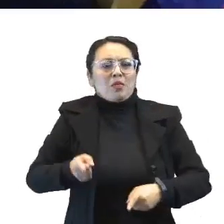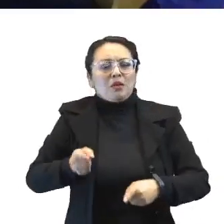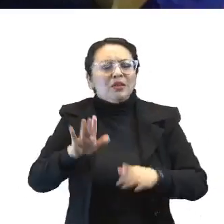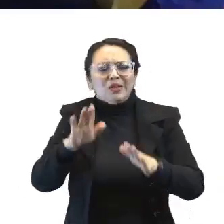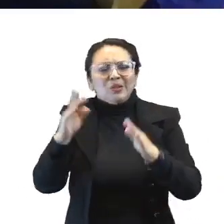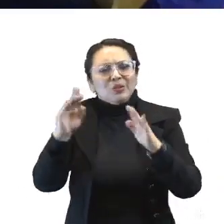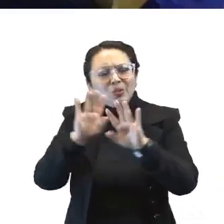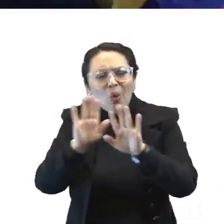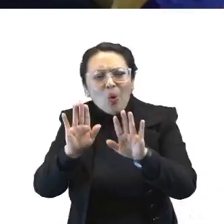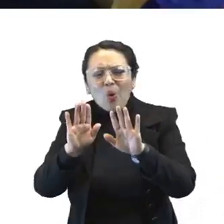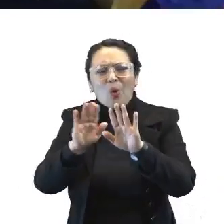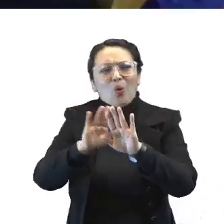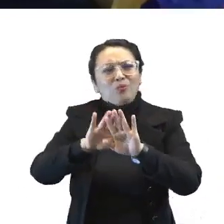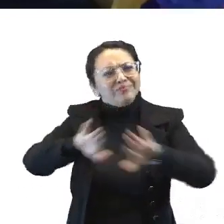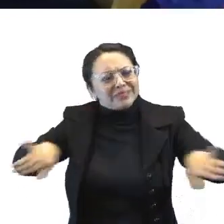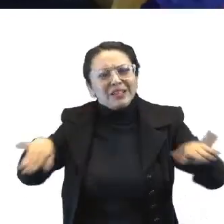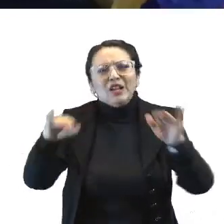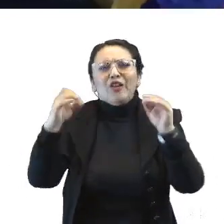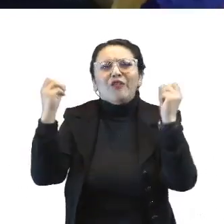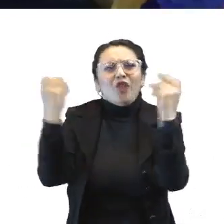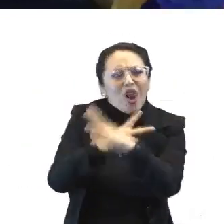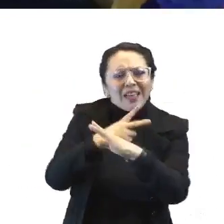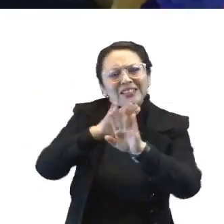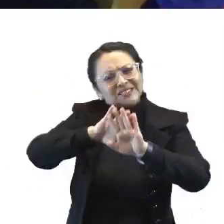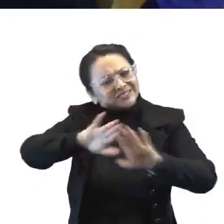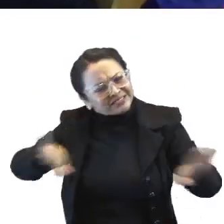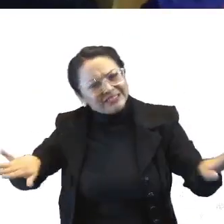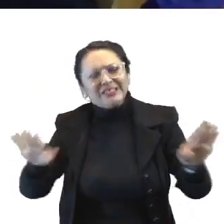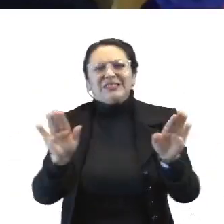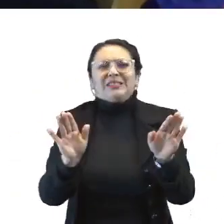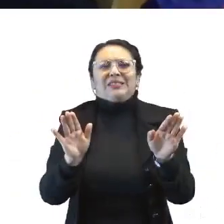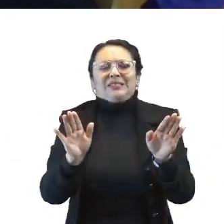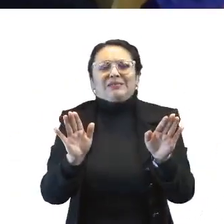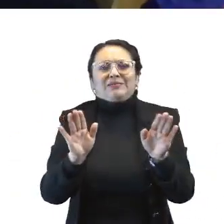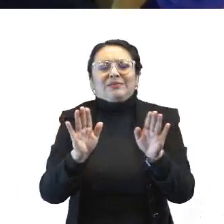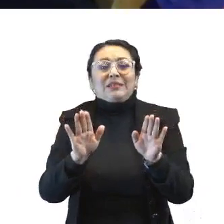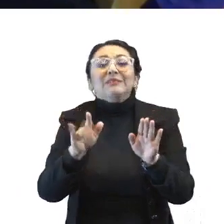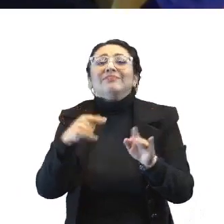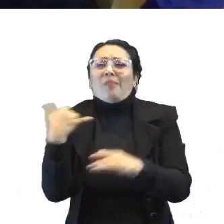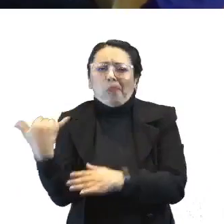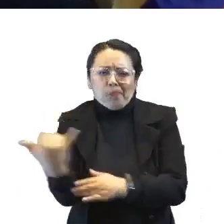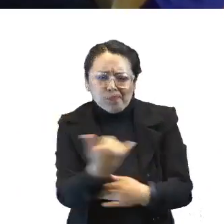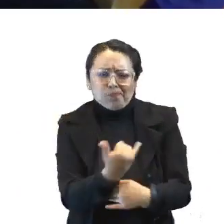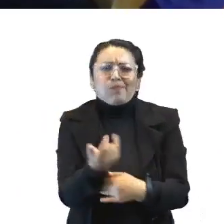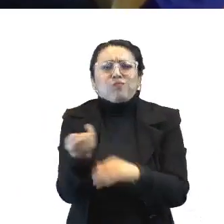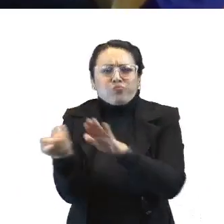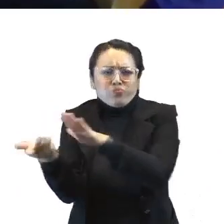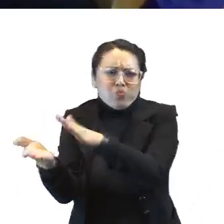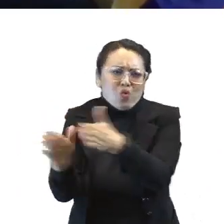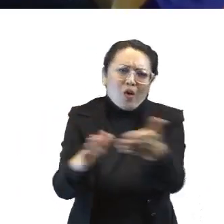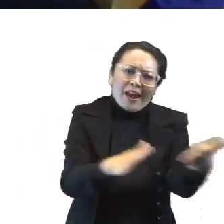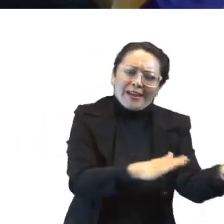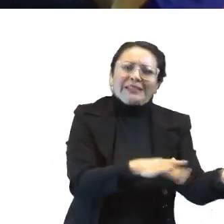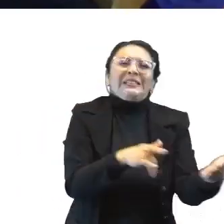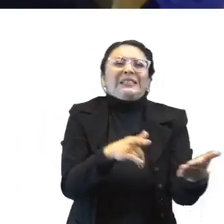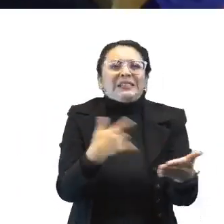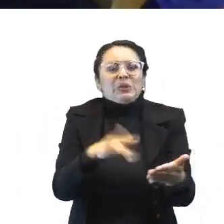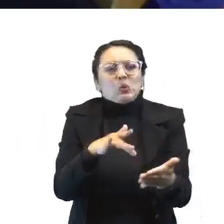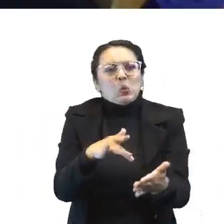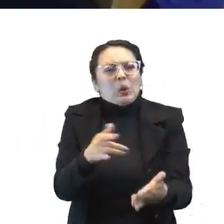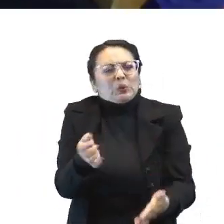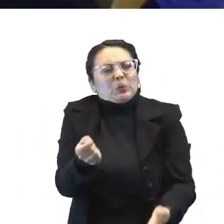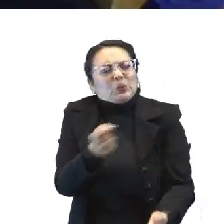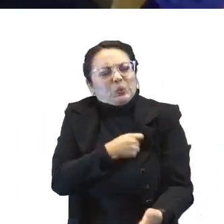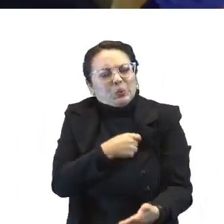que sigue lastimosamente cegando vidas y dejando huellas